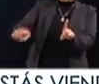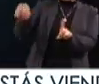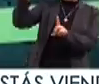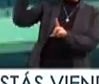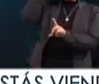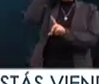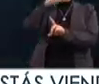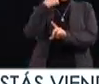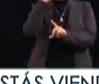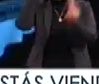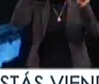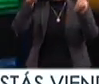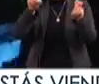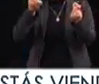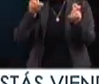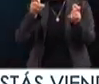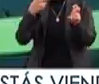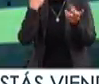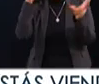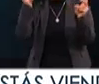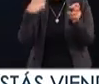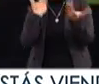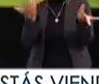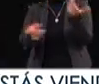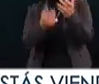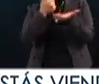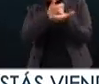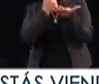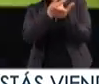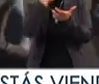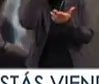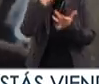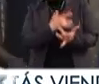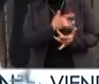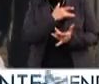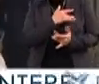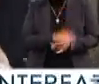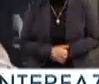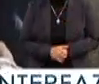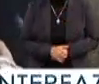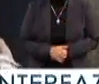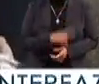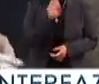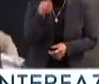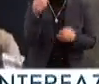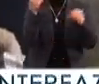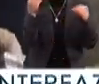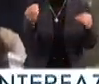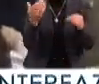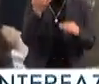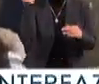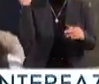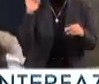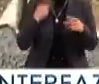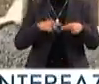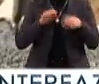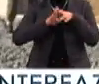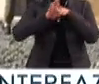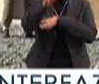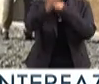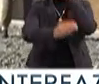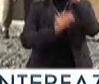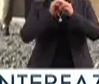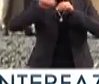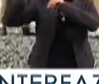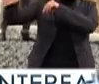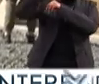para ellos, hablar sobre temáticas, temáticas de causas y conciencias. Nunca tanta gente migró por el mundo,